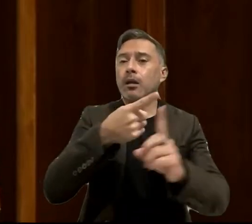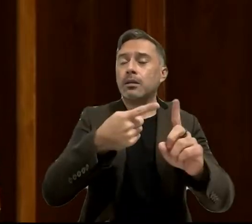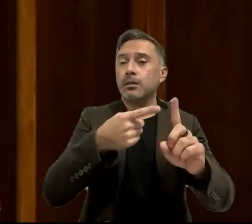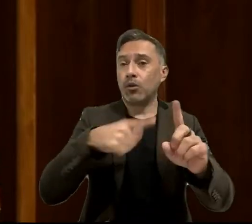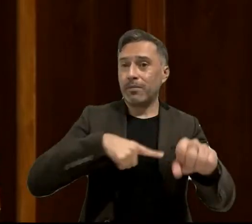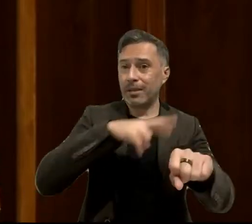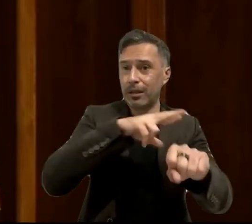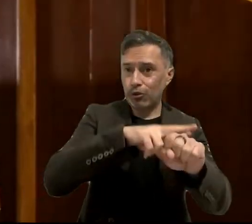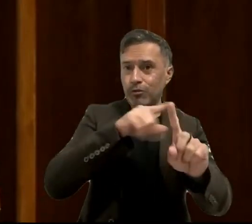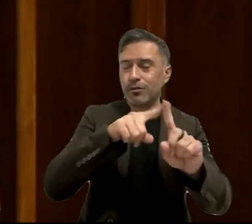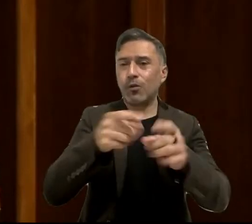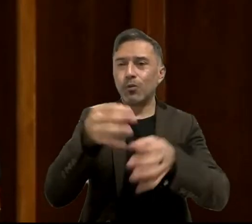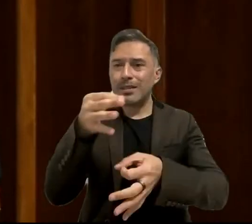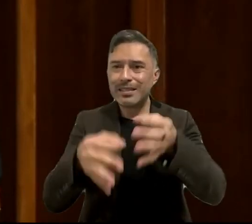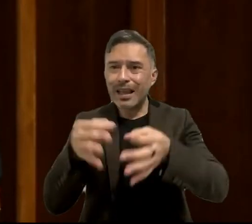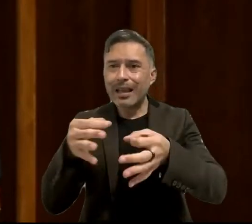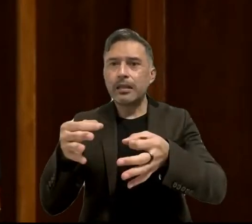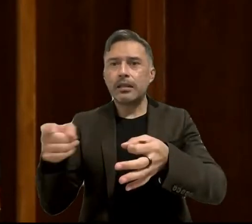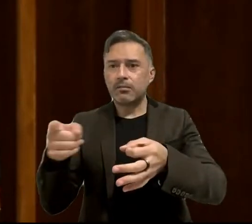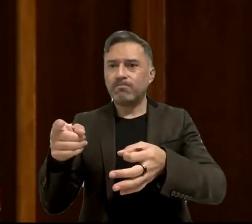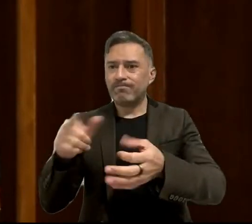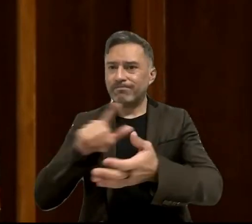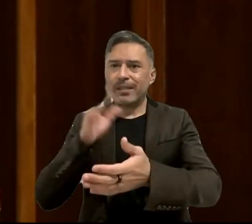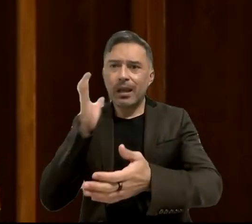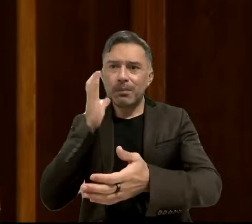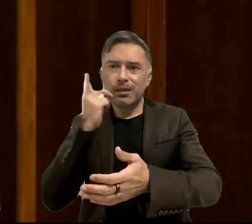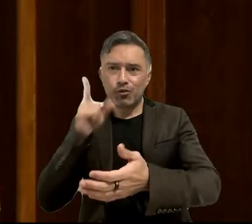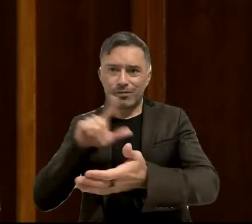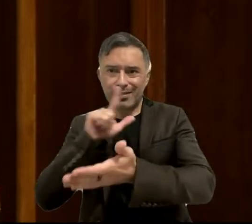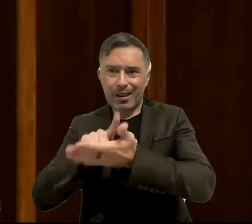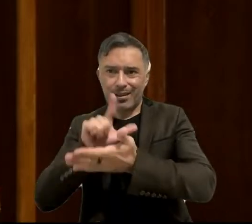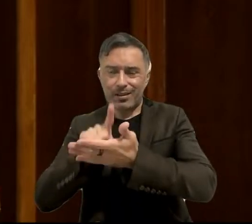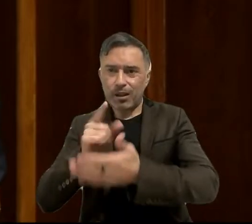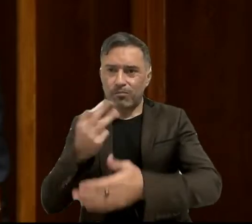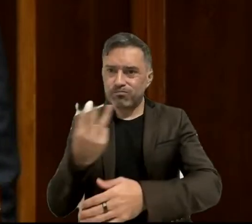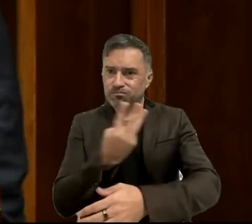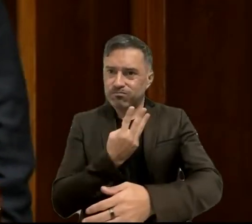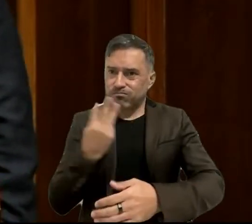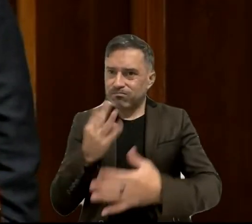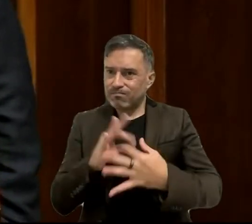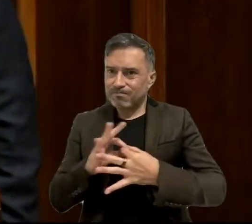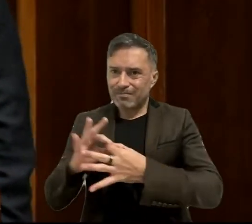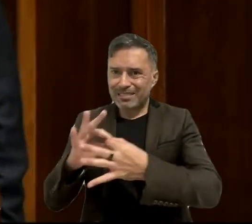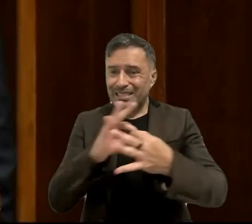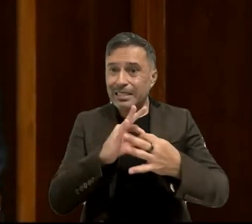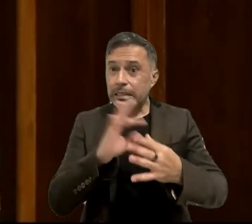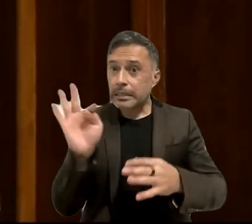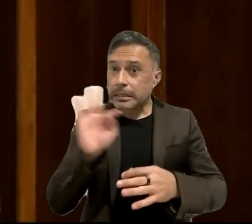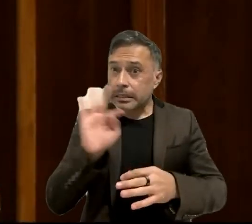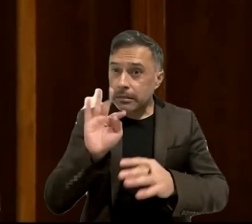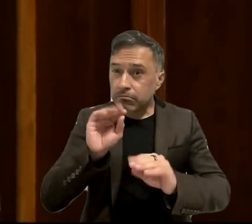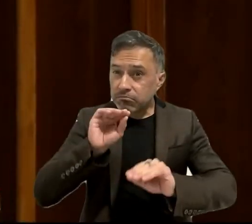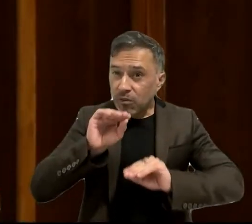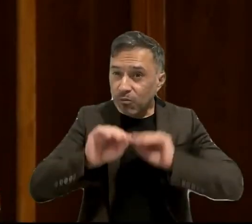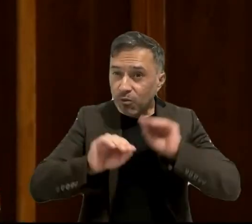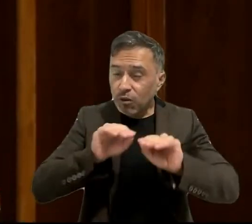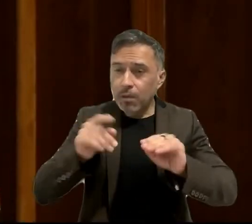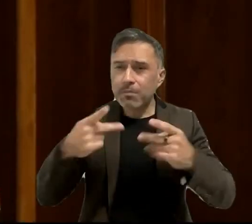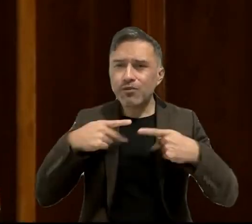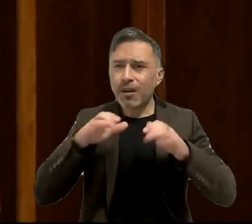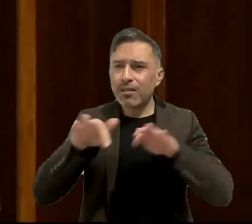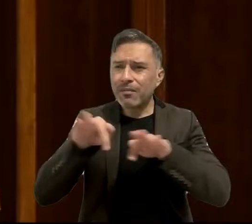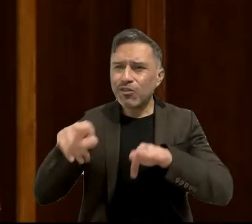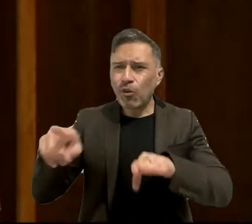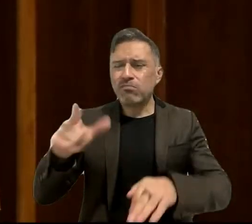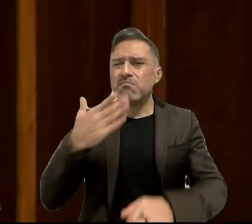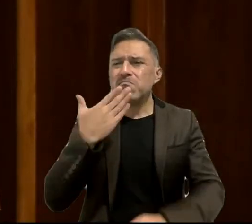Legislativo. Si lográramos hacer esto, los funcionarios no solamente serían más eficientes, sino encontrarían